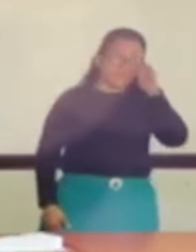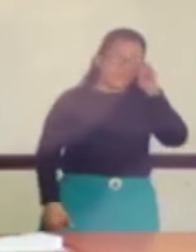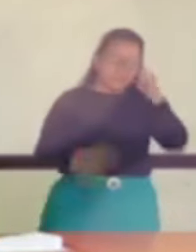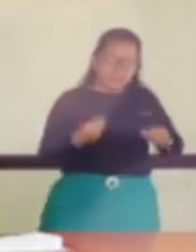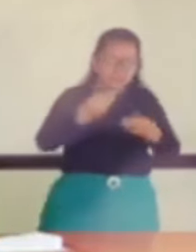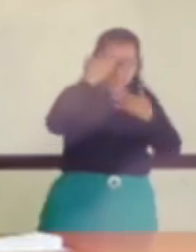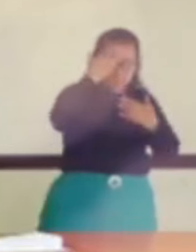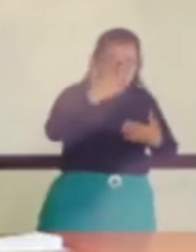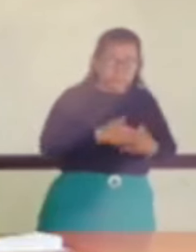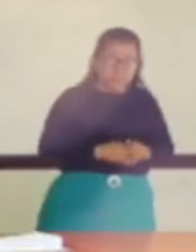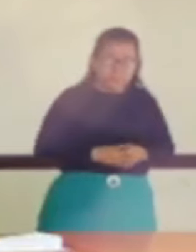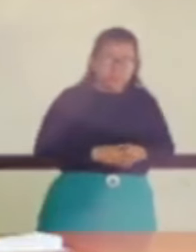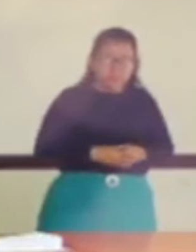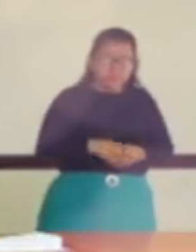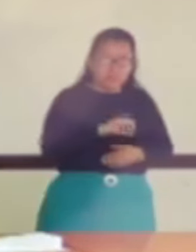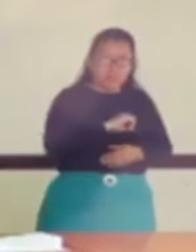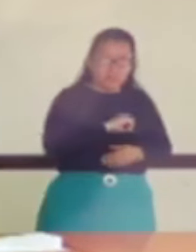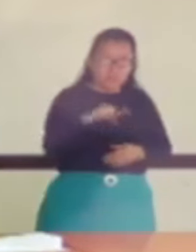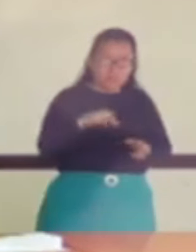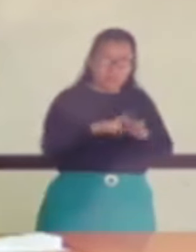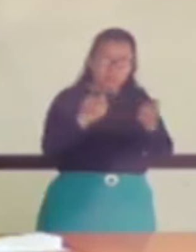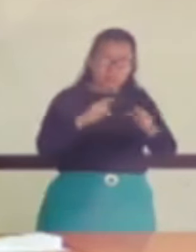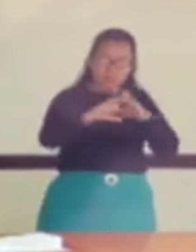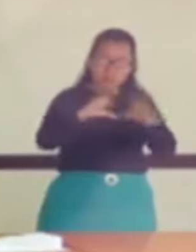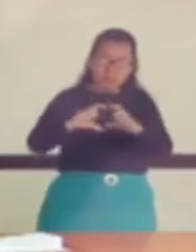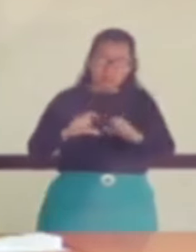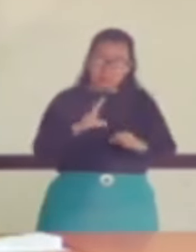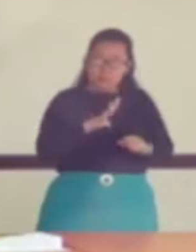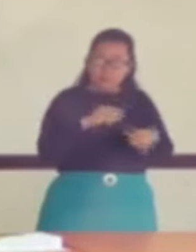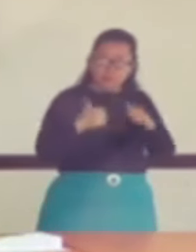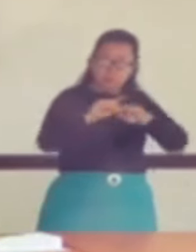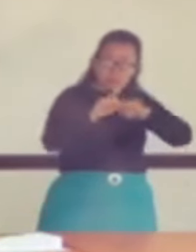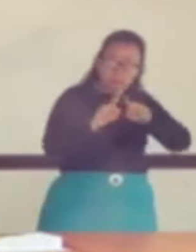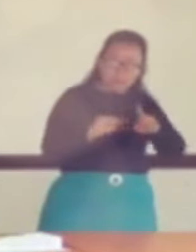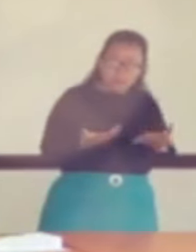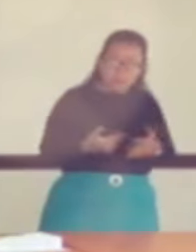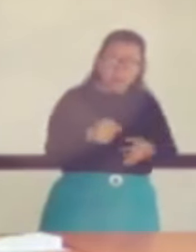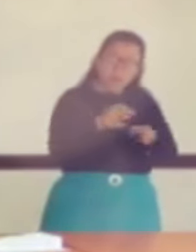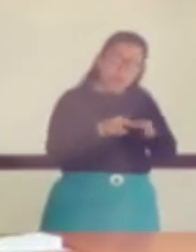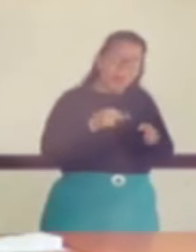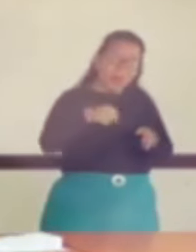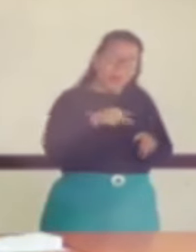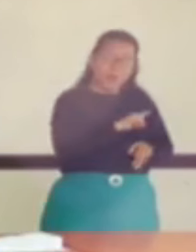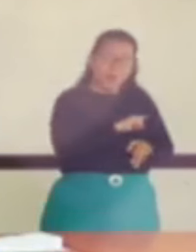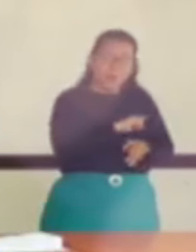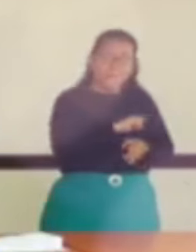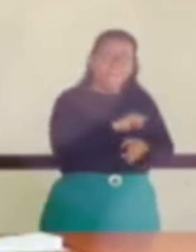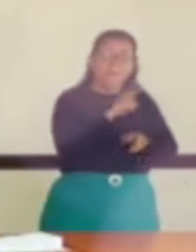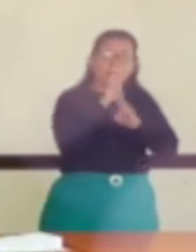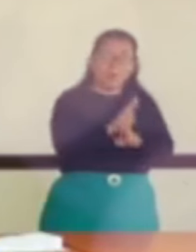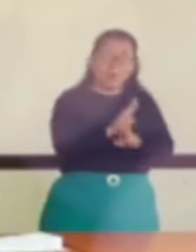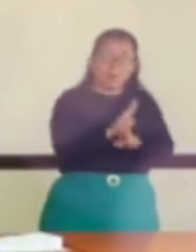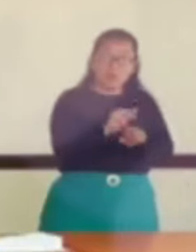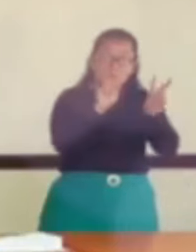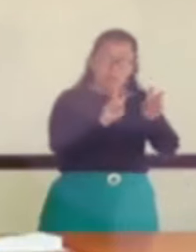Muchísimas gracias. Compañeros de los medios de comunicación que tienen preguntas, cabe mencionar que únicamente se van a estar respondiendo